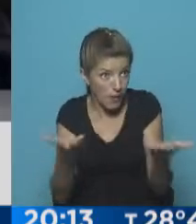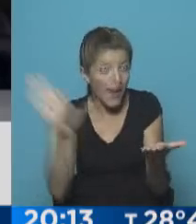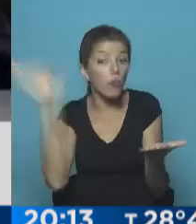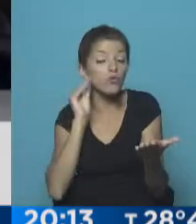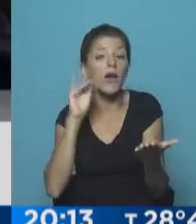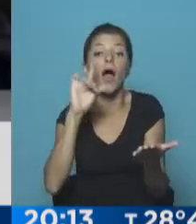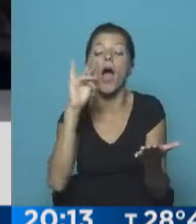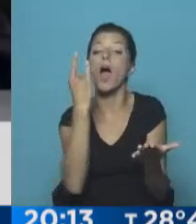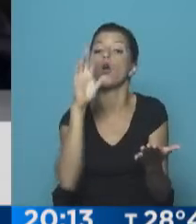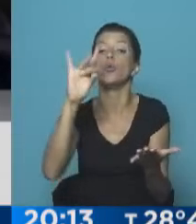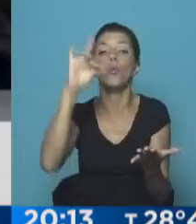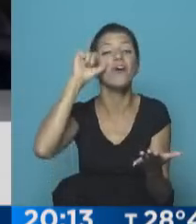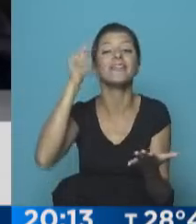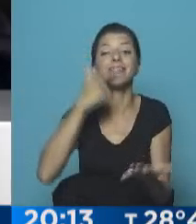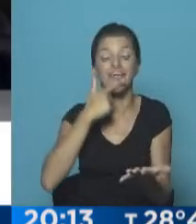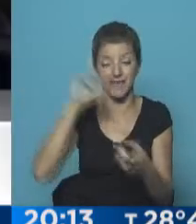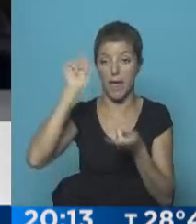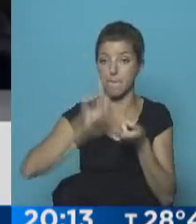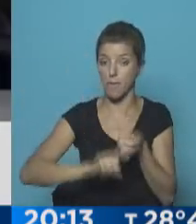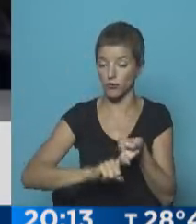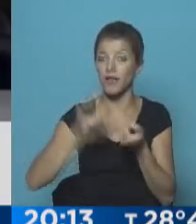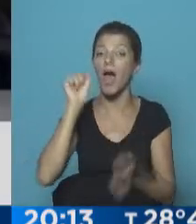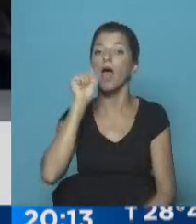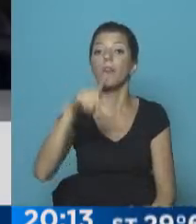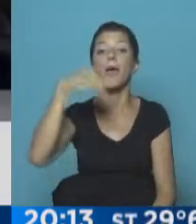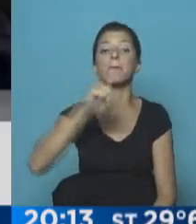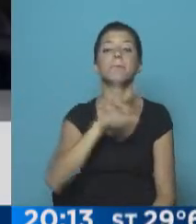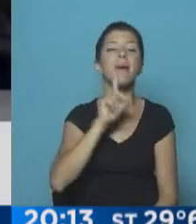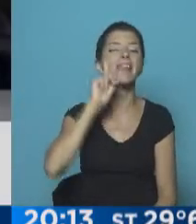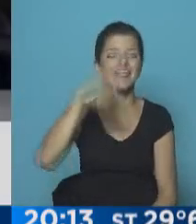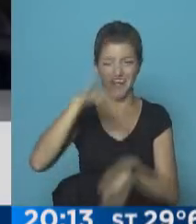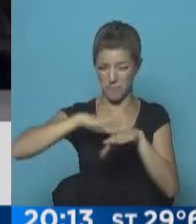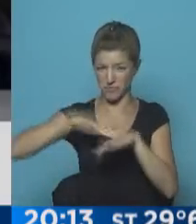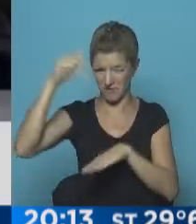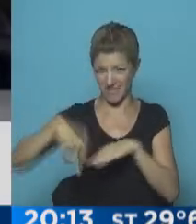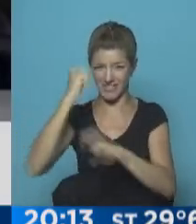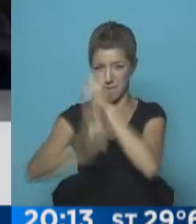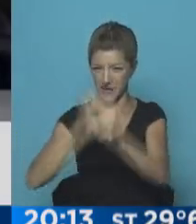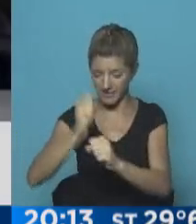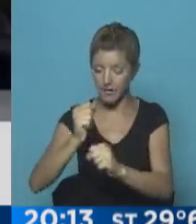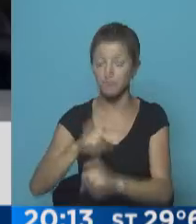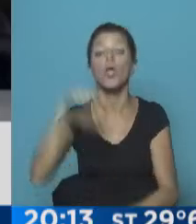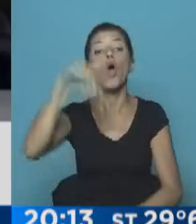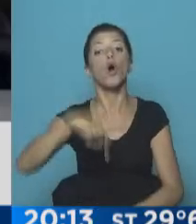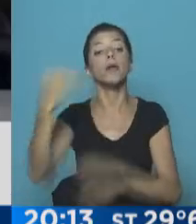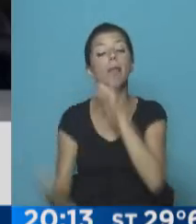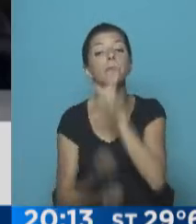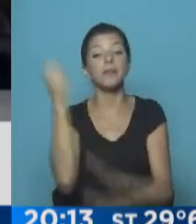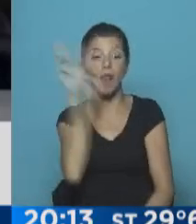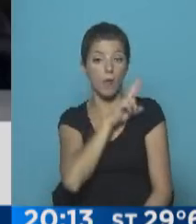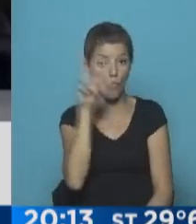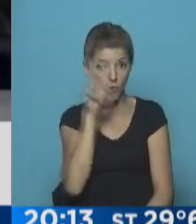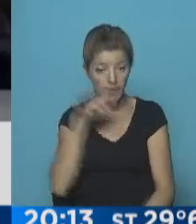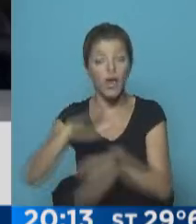Lourdes. Ella es la esposa de Martín, del encargado de este lugar, que hoy, esta mañana, en la localidad